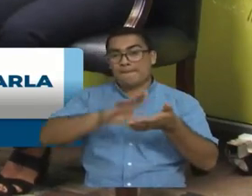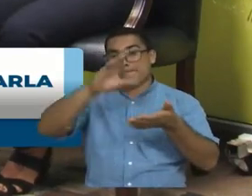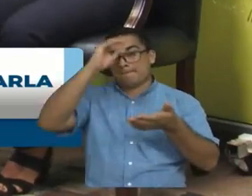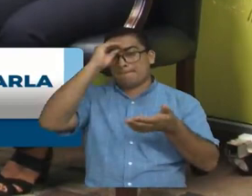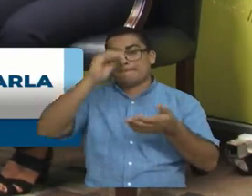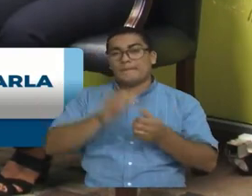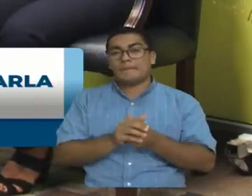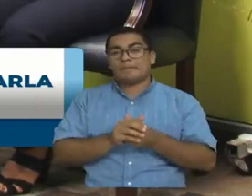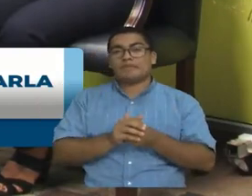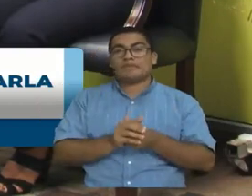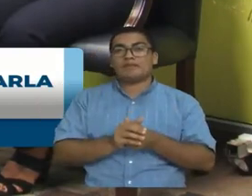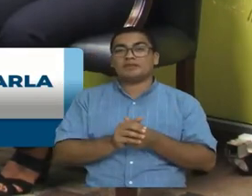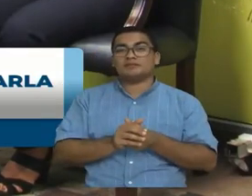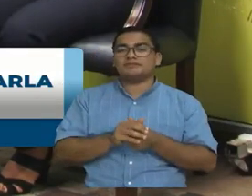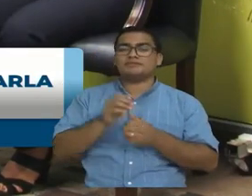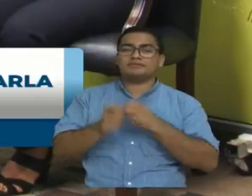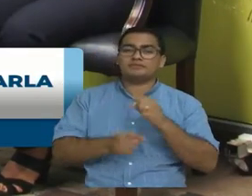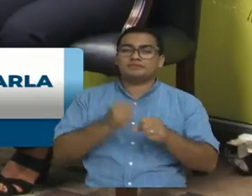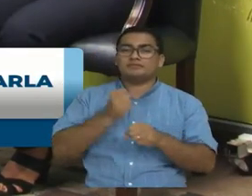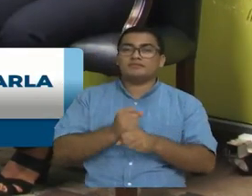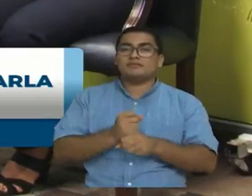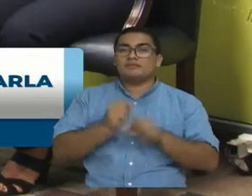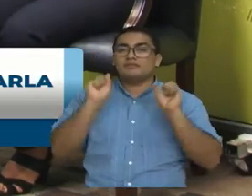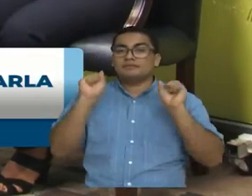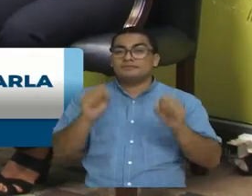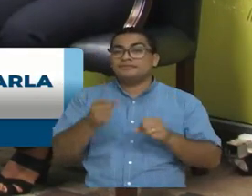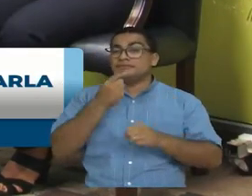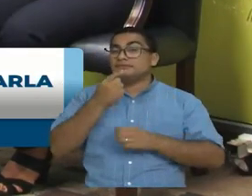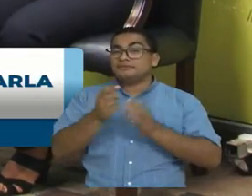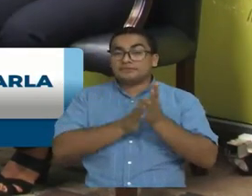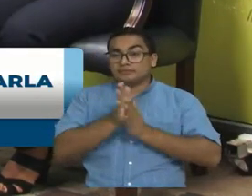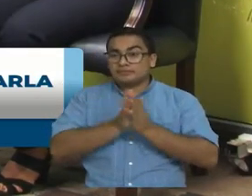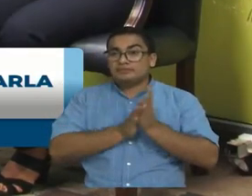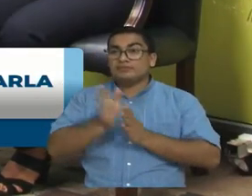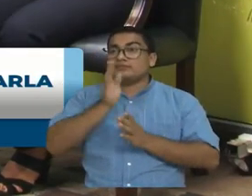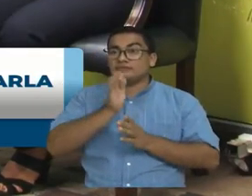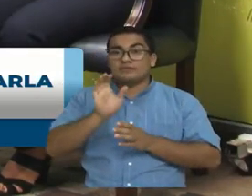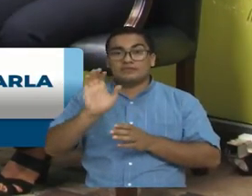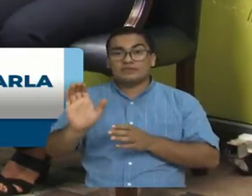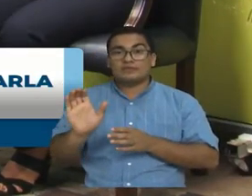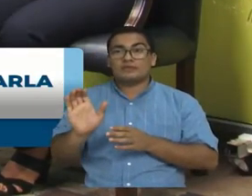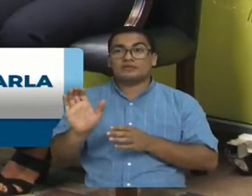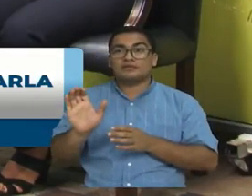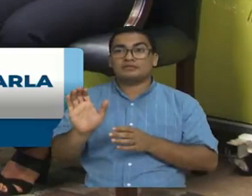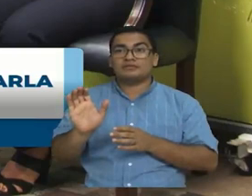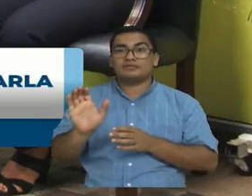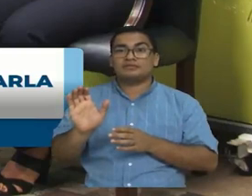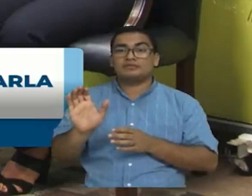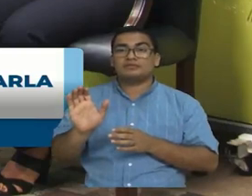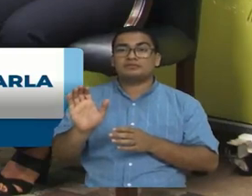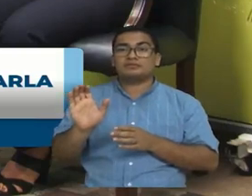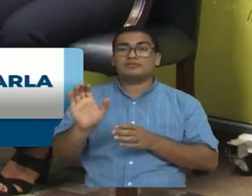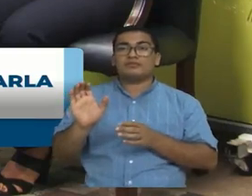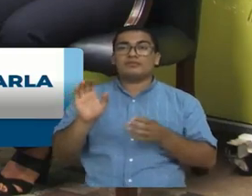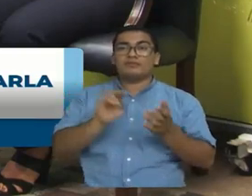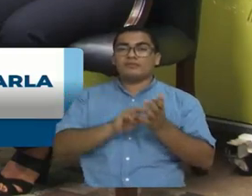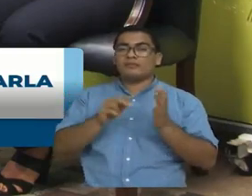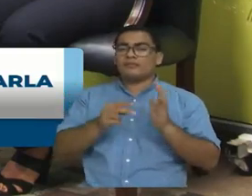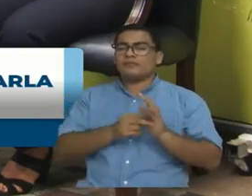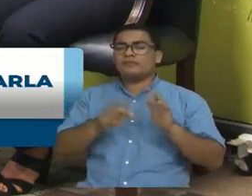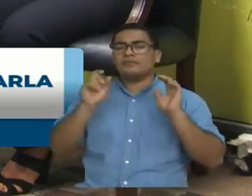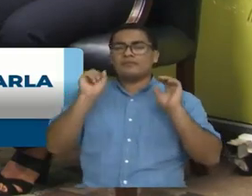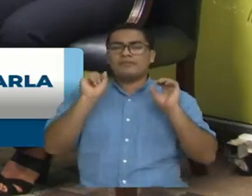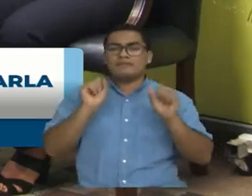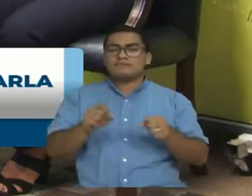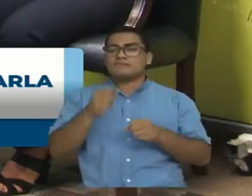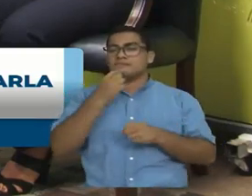escribir. Sí. En esa edad podemos nosotros aprovechar para que el niño nos pueda, lo podamos identificar si